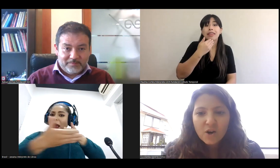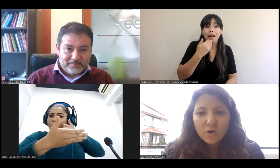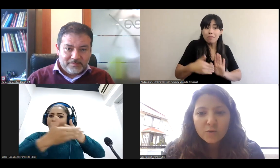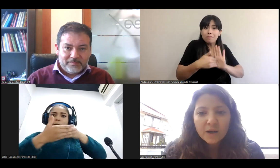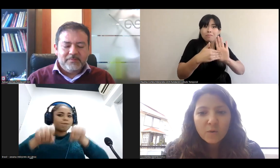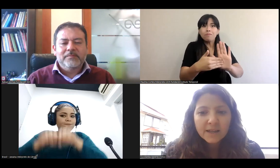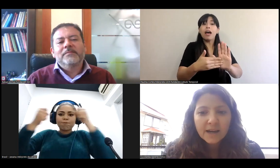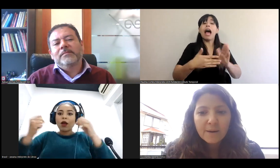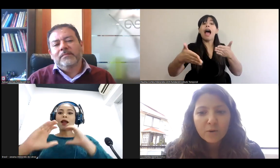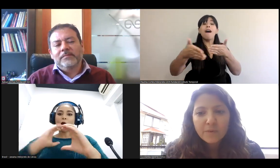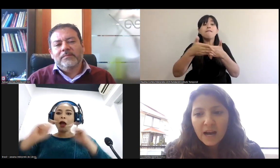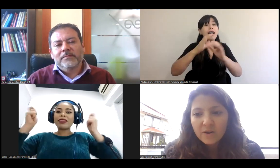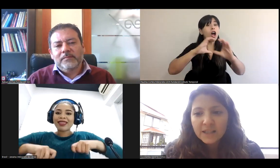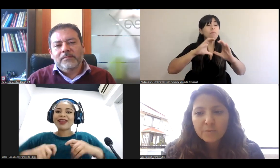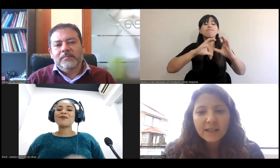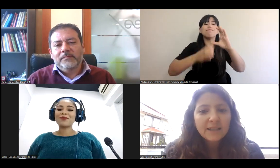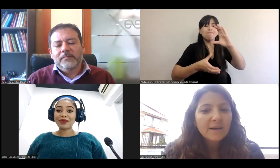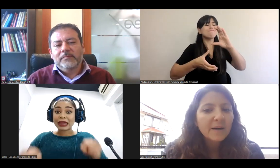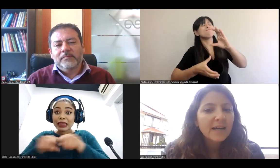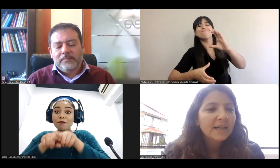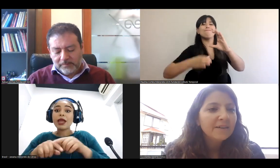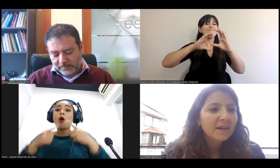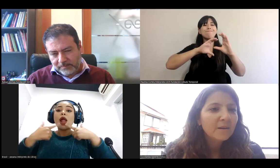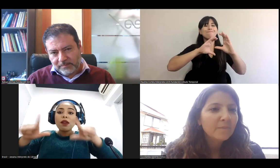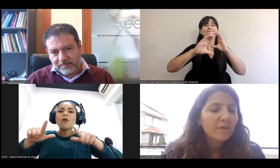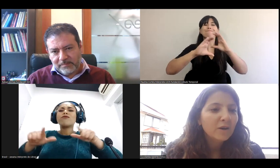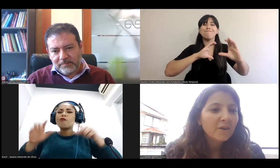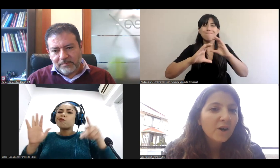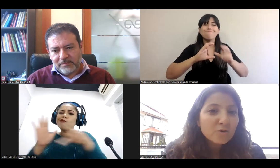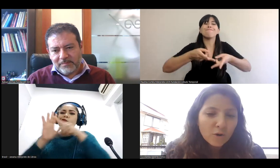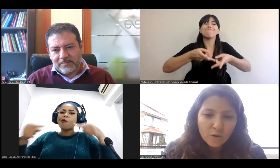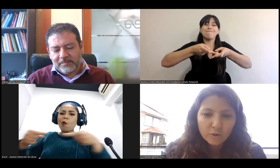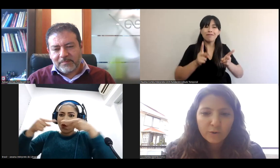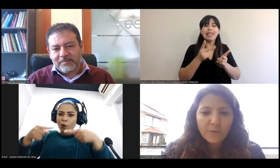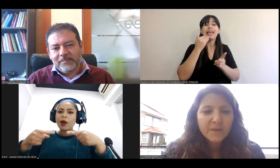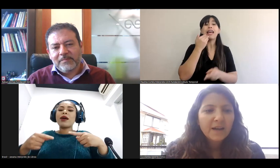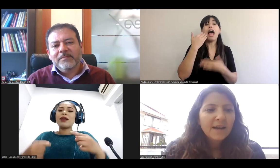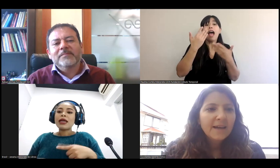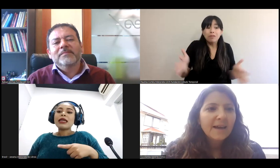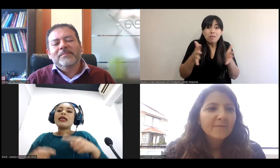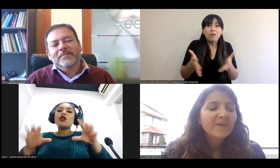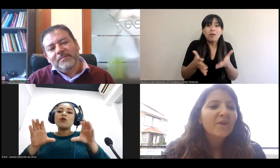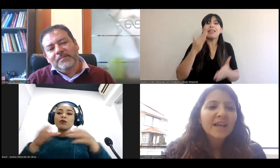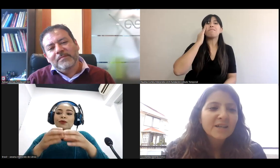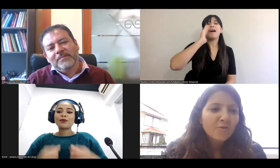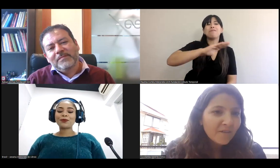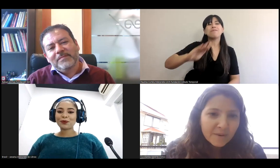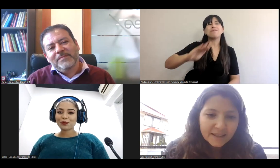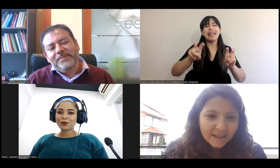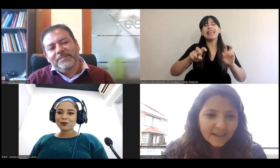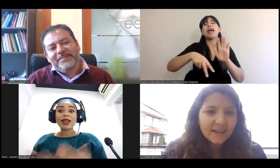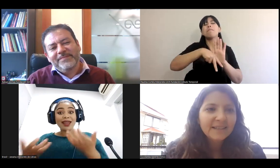comunicación con un lenguaje apropiado y estimulante para el nivel parvulario en su conjunto. Quiero